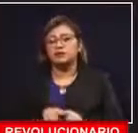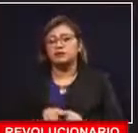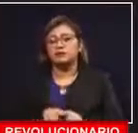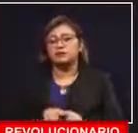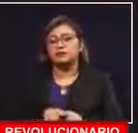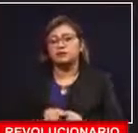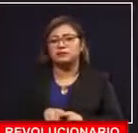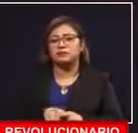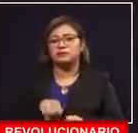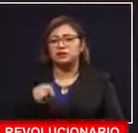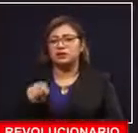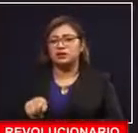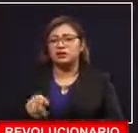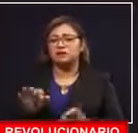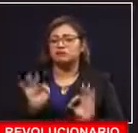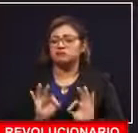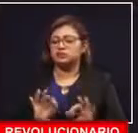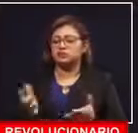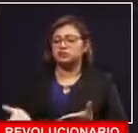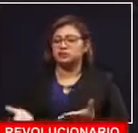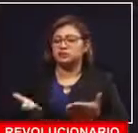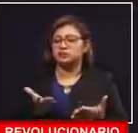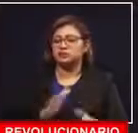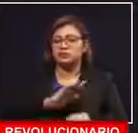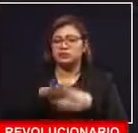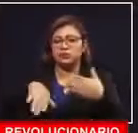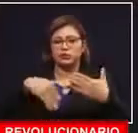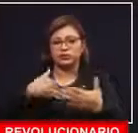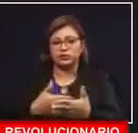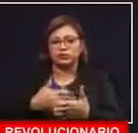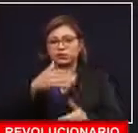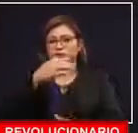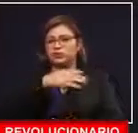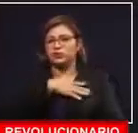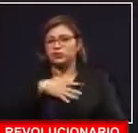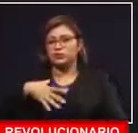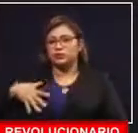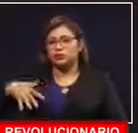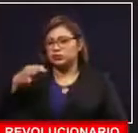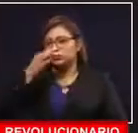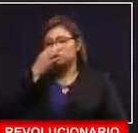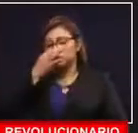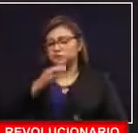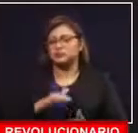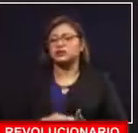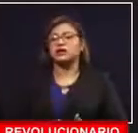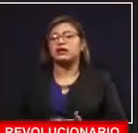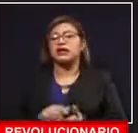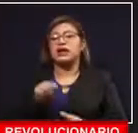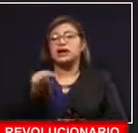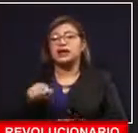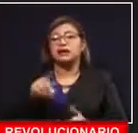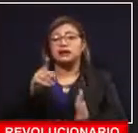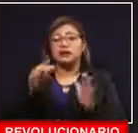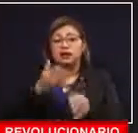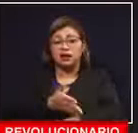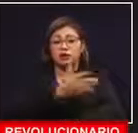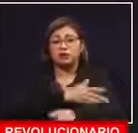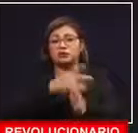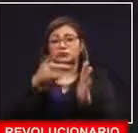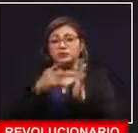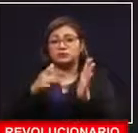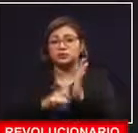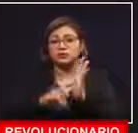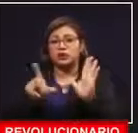de la comarca Cunayala. Este anteproyecto de ley, que crea nuevo corregimiento de Caigordo y Cartí, segregado